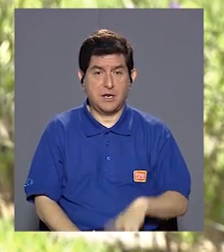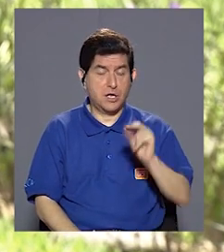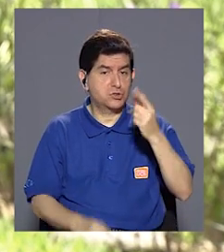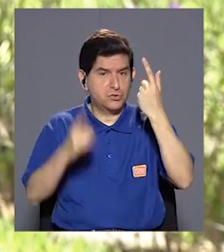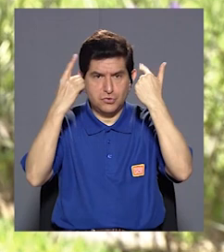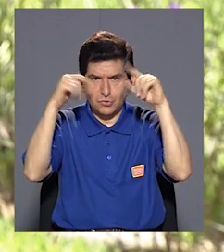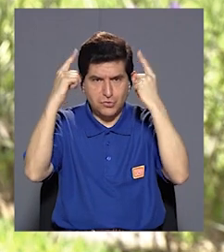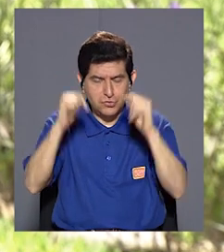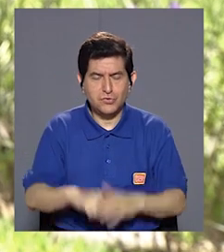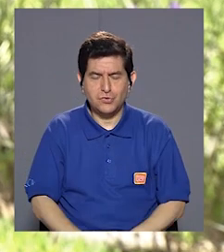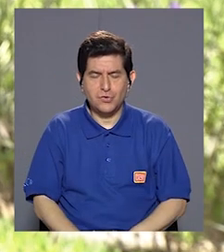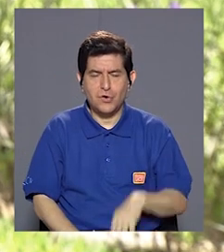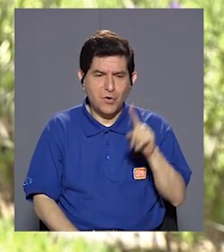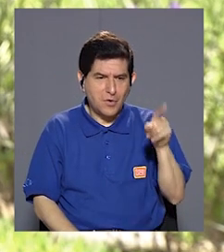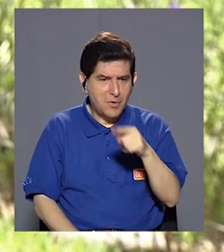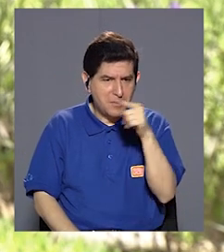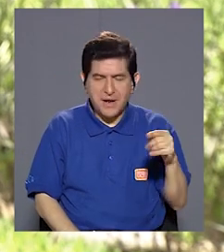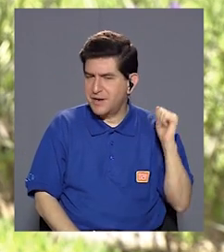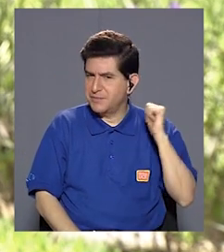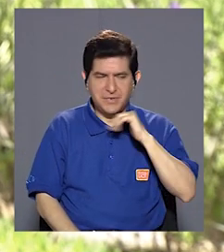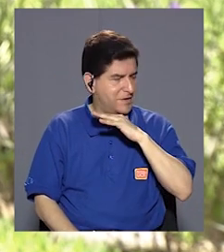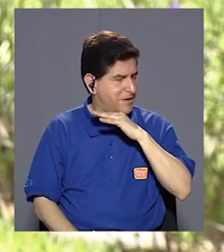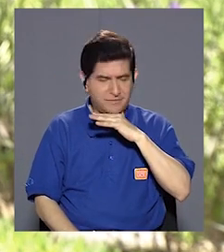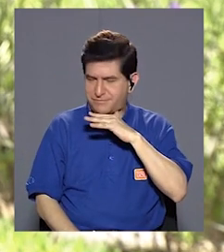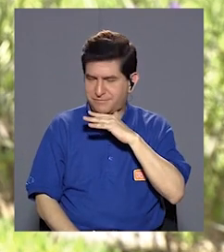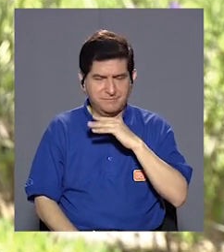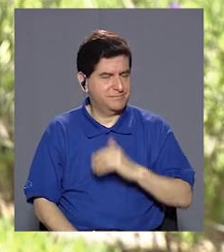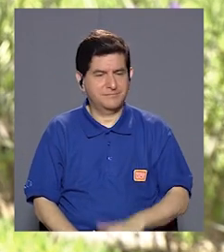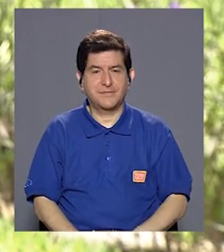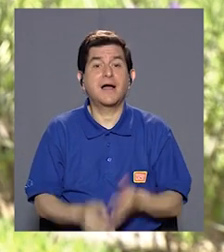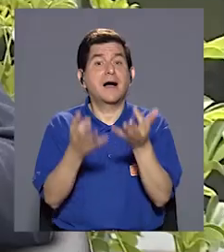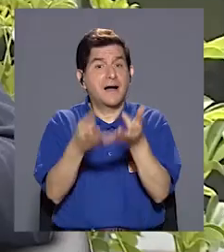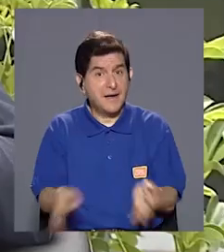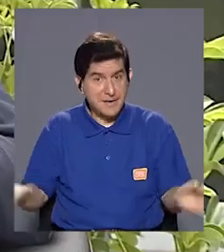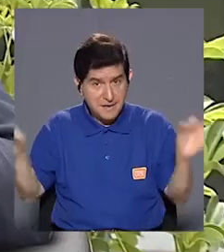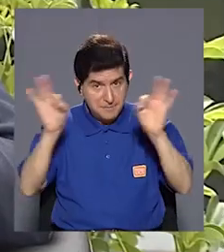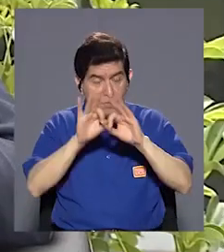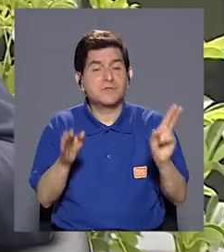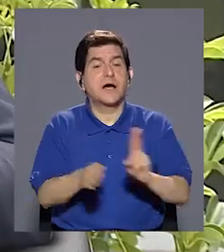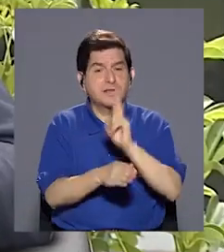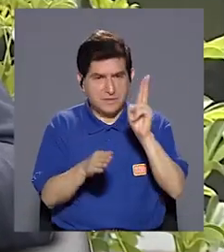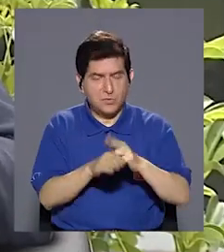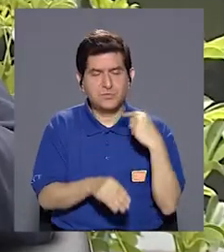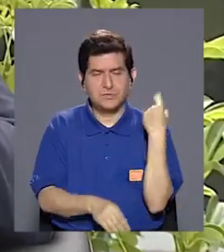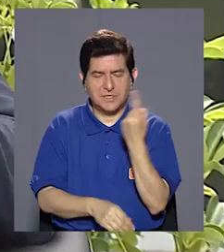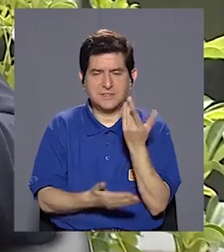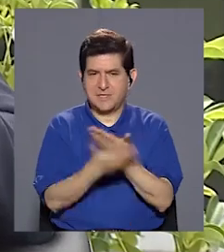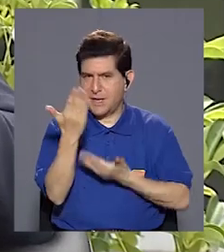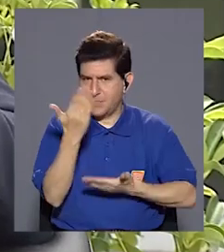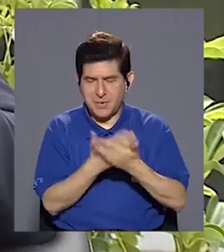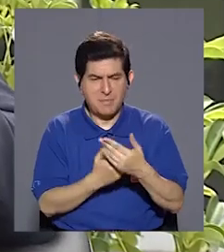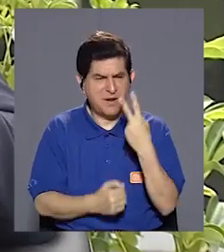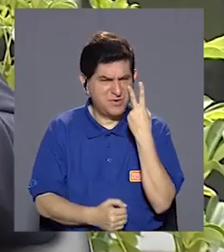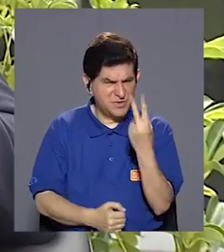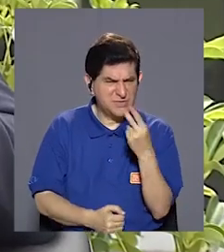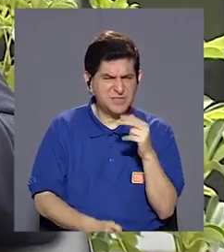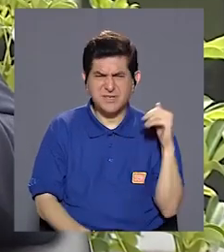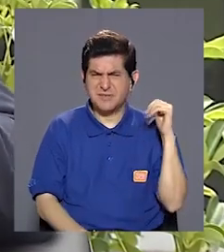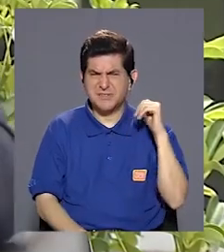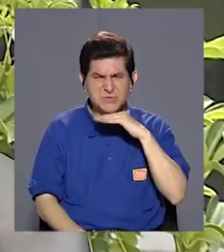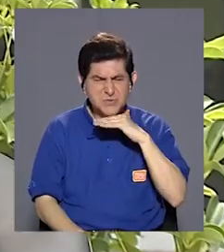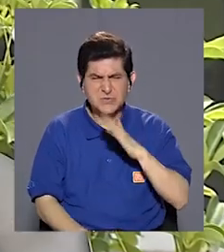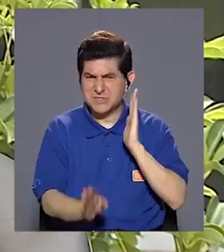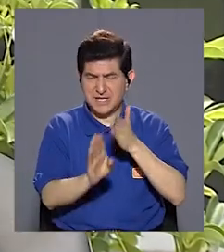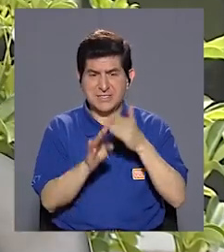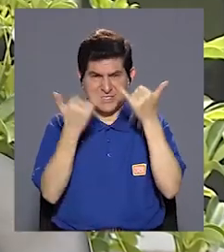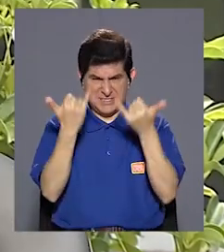son efectivos para quitar las partículas de suciedad. Y por eso es importante que se pueden usar siempre y cuando las manos no se vean visiblemente sucias.